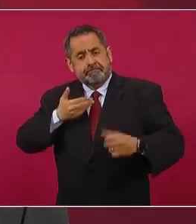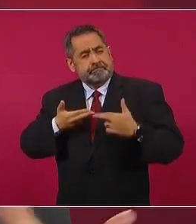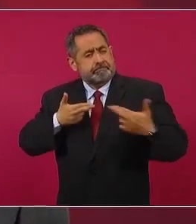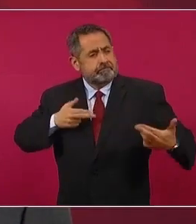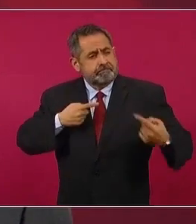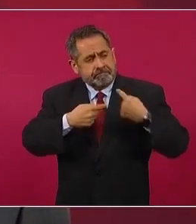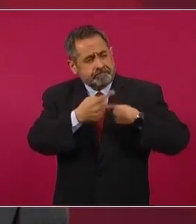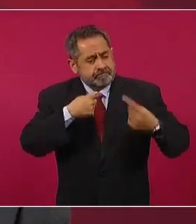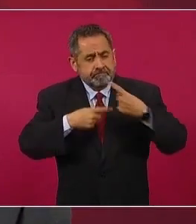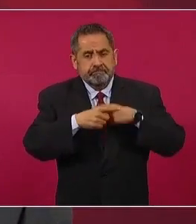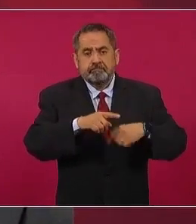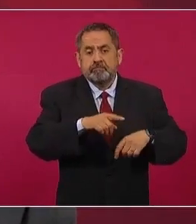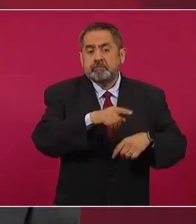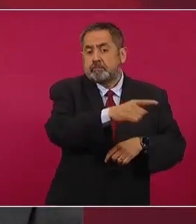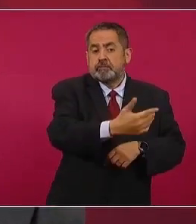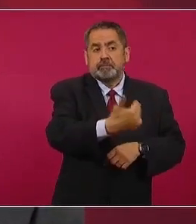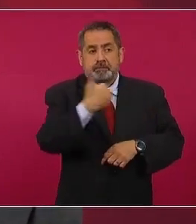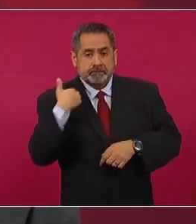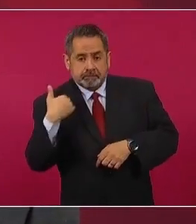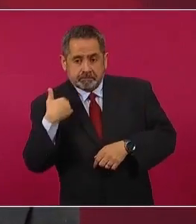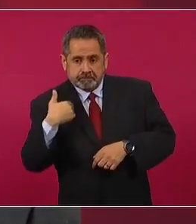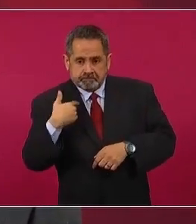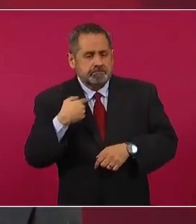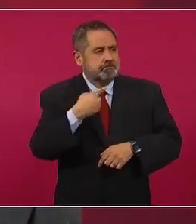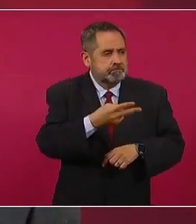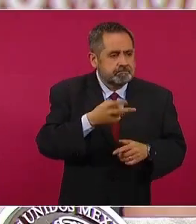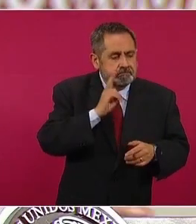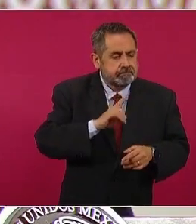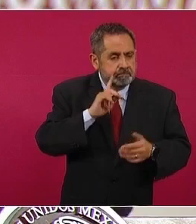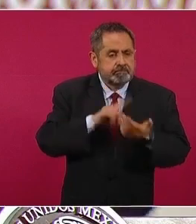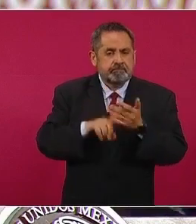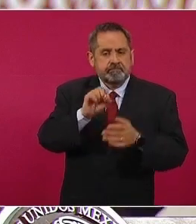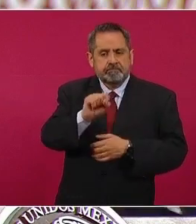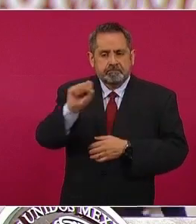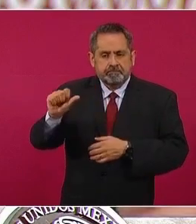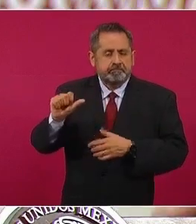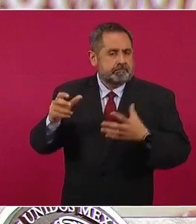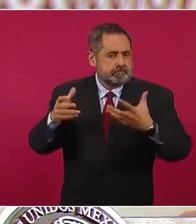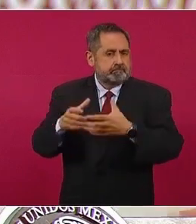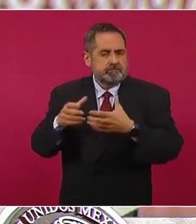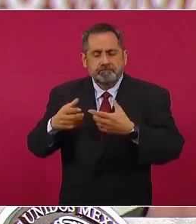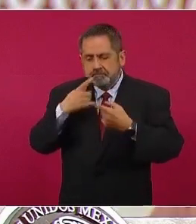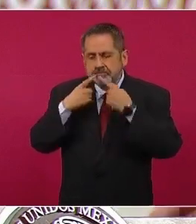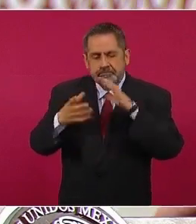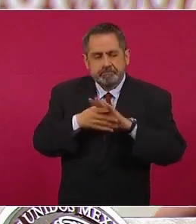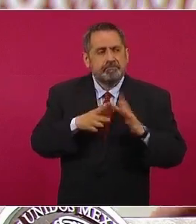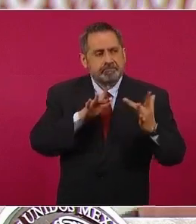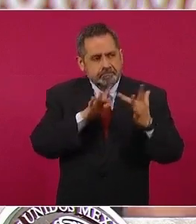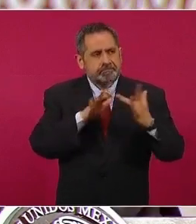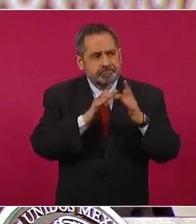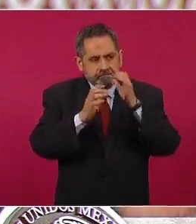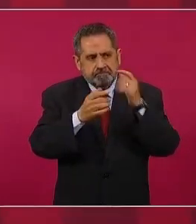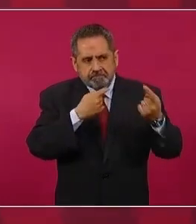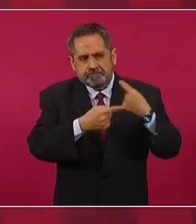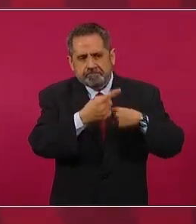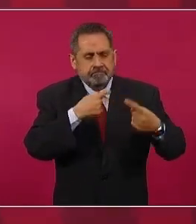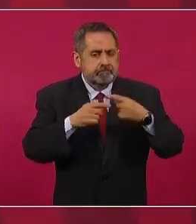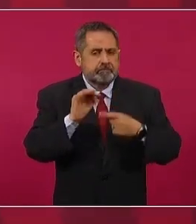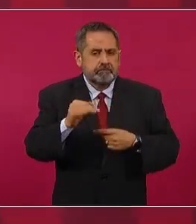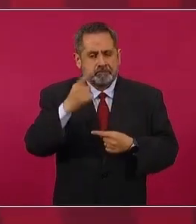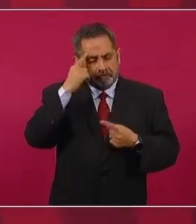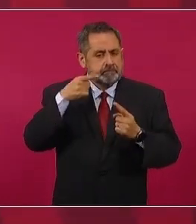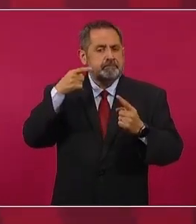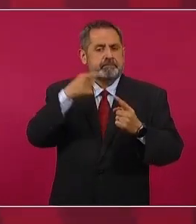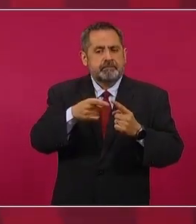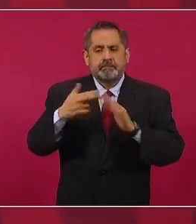relación, los laboratorios nos buscaron y en la Secretaría de Salud establecimos varias vías de comunicación. Una fue para el